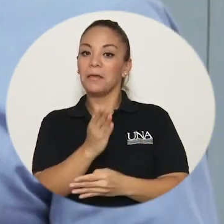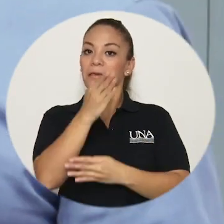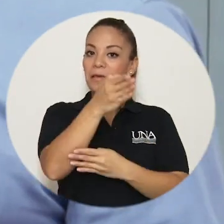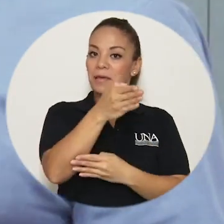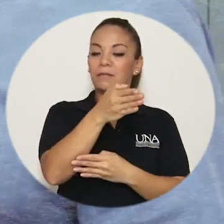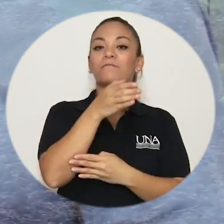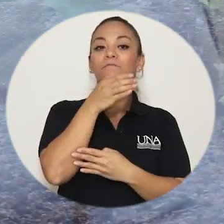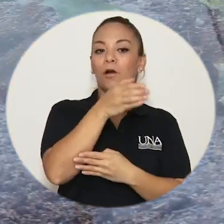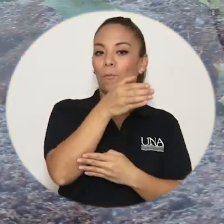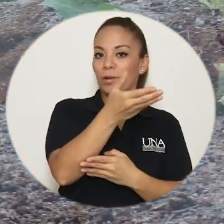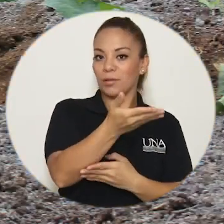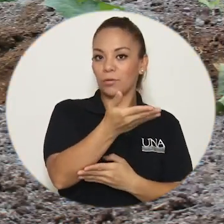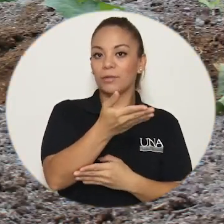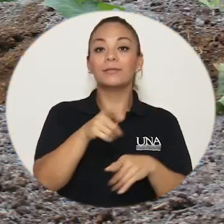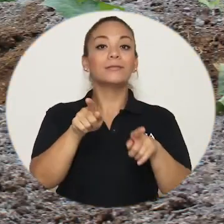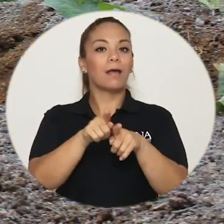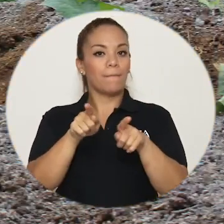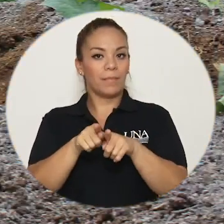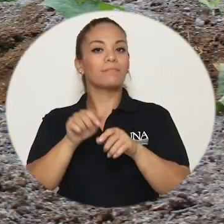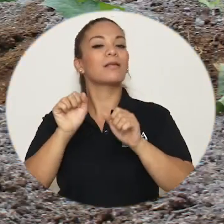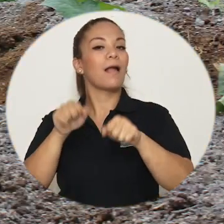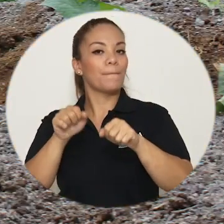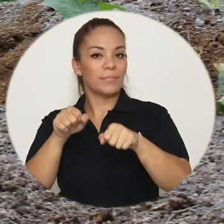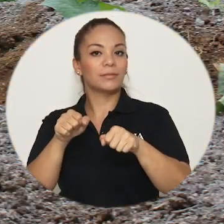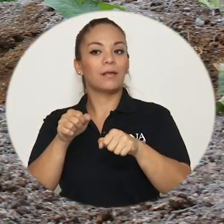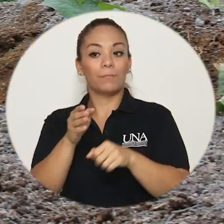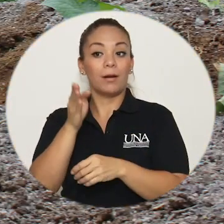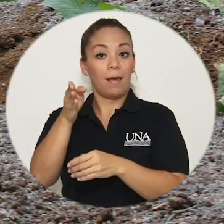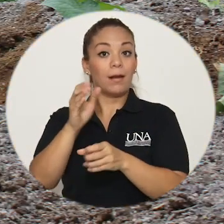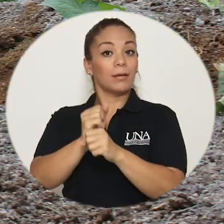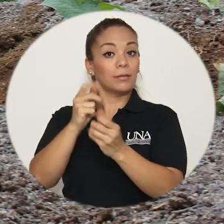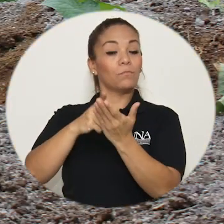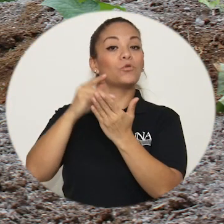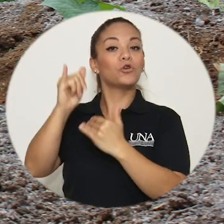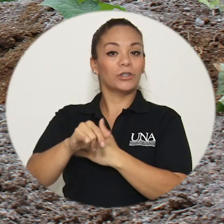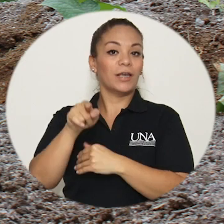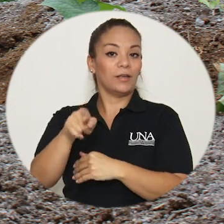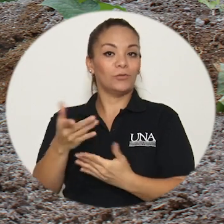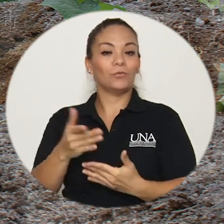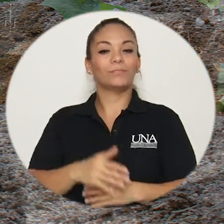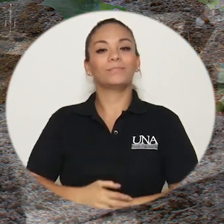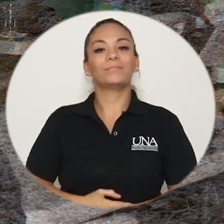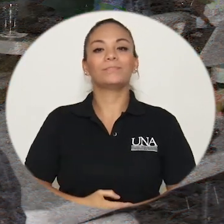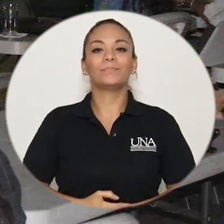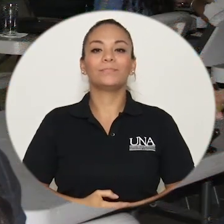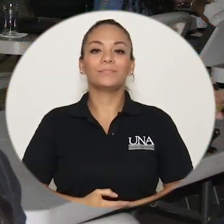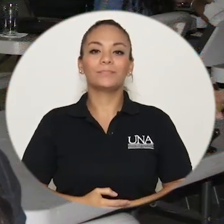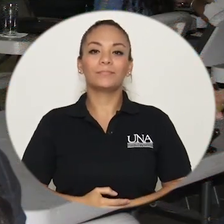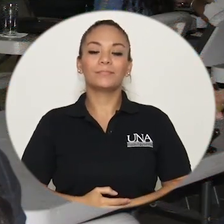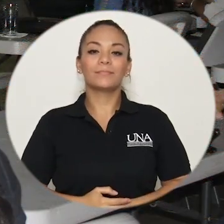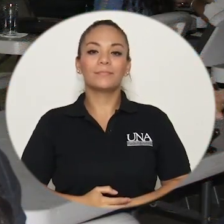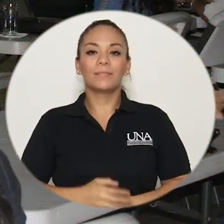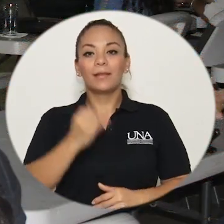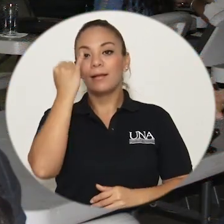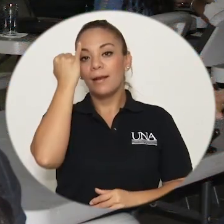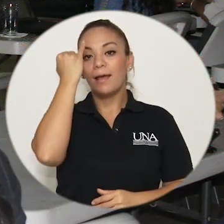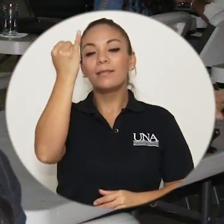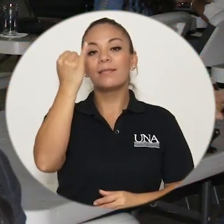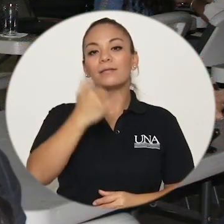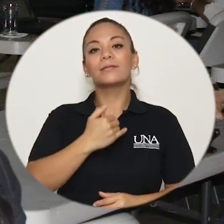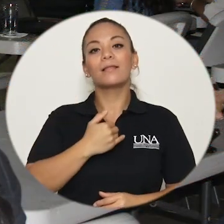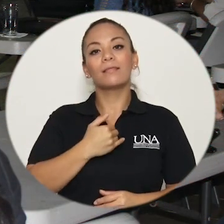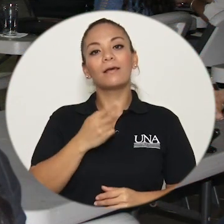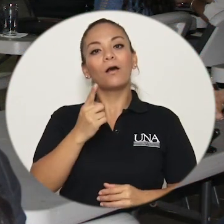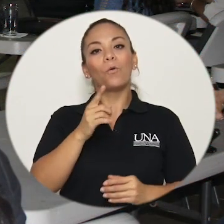hacer recomendaciones, sino que tenga la capacidad para realizar un proyecto en esa línea. Entonces, la idea es que